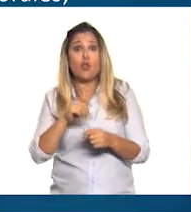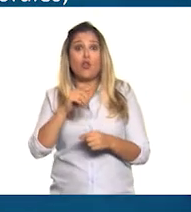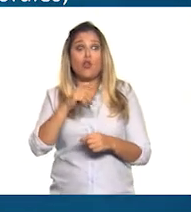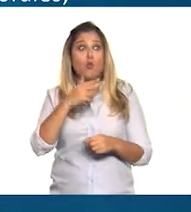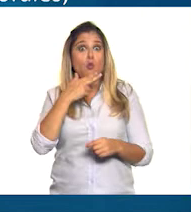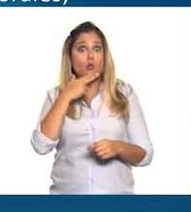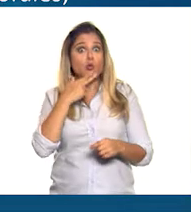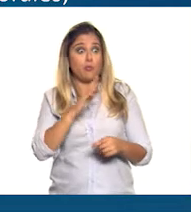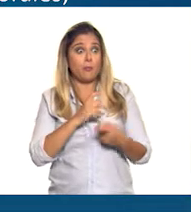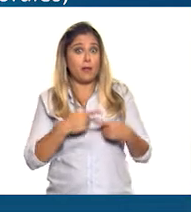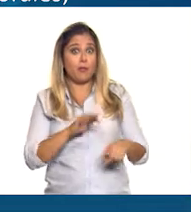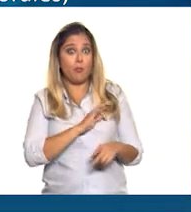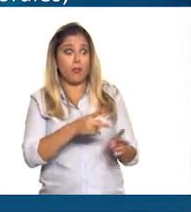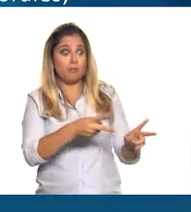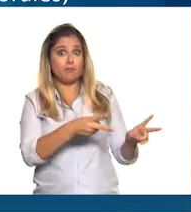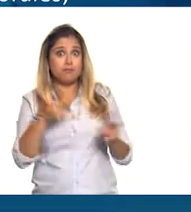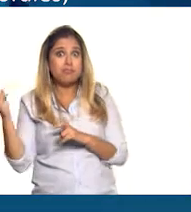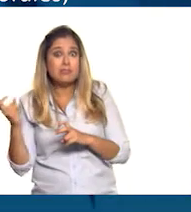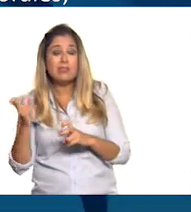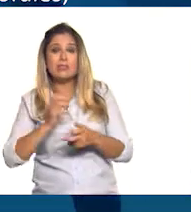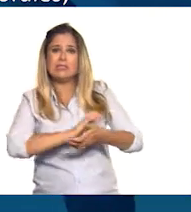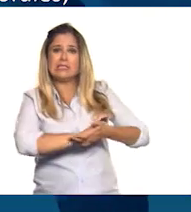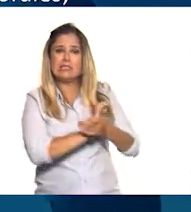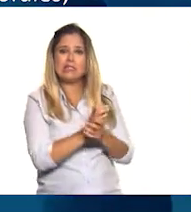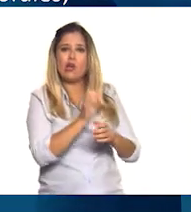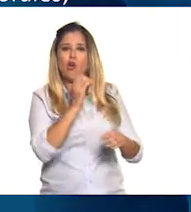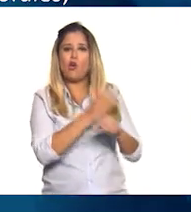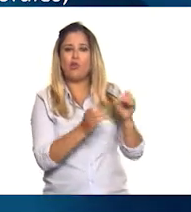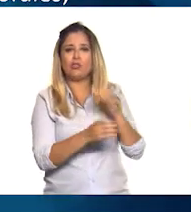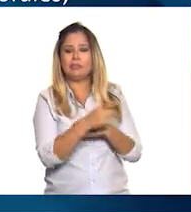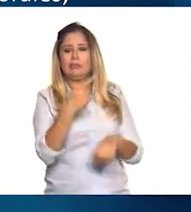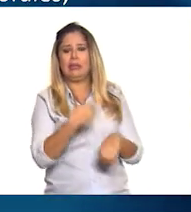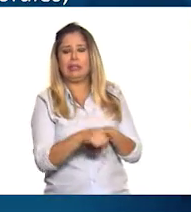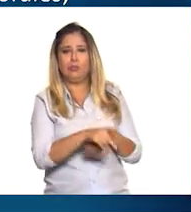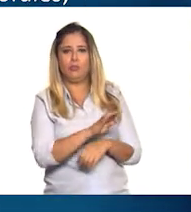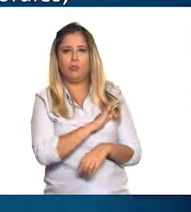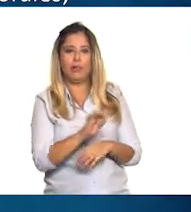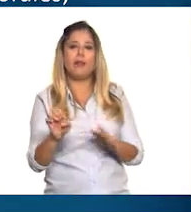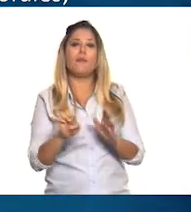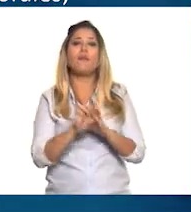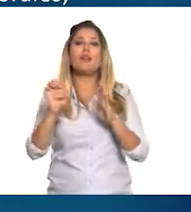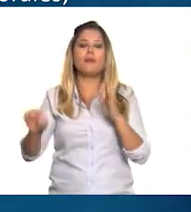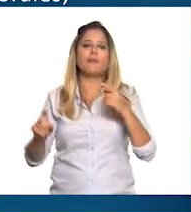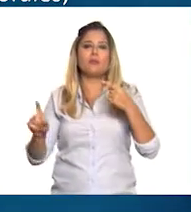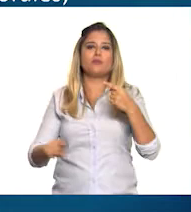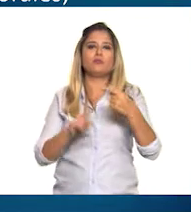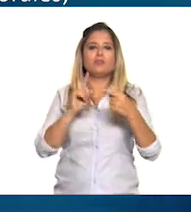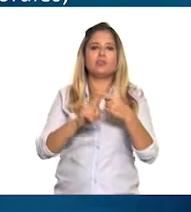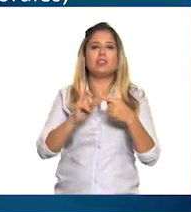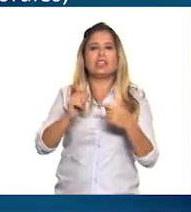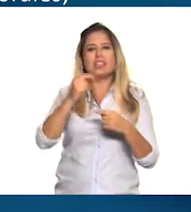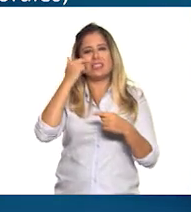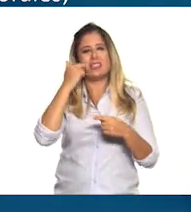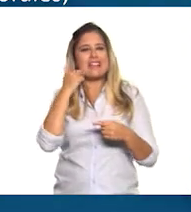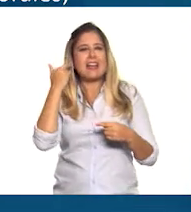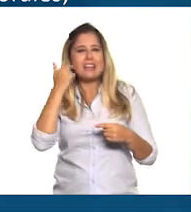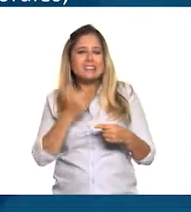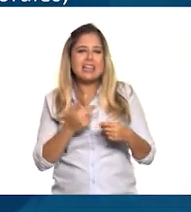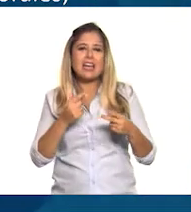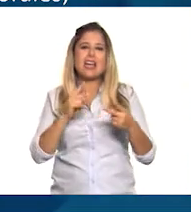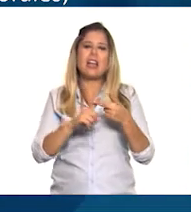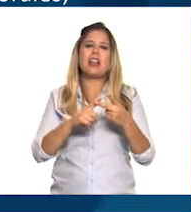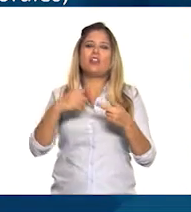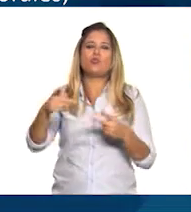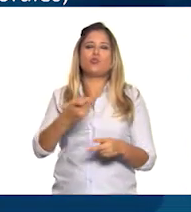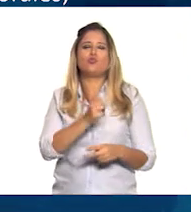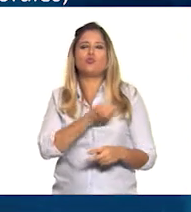pueda provocar discriminaciones o ponerles en grave riesgo, como por ejemplo, el origen racial o étnico, estado